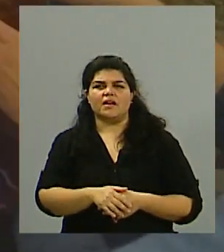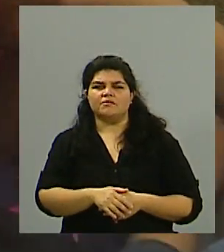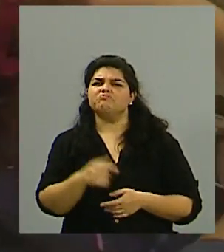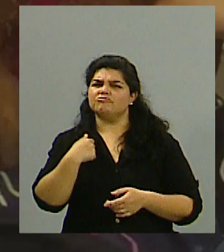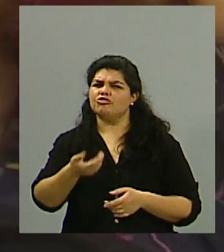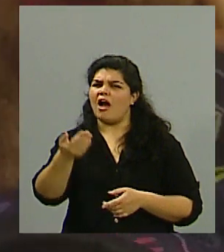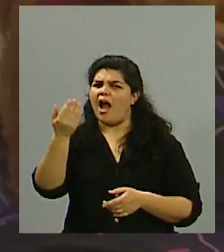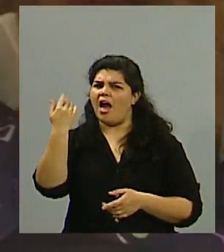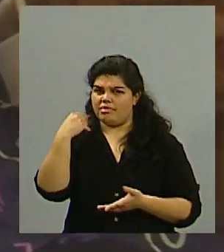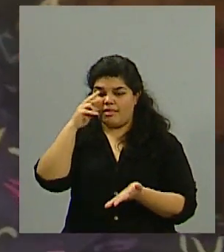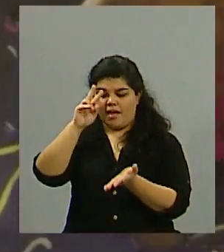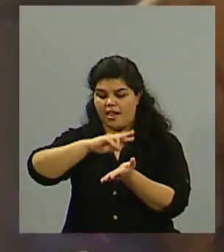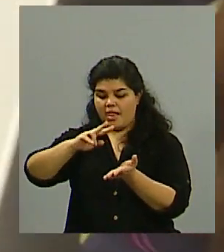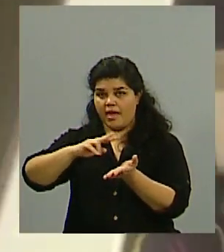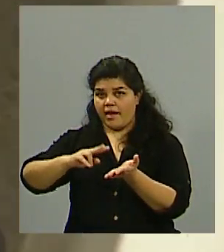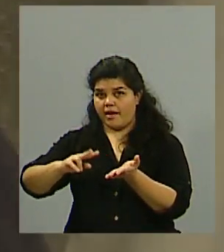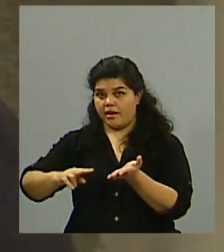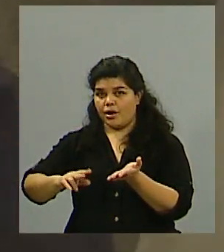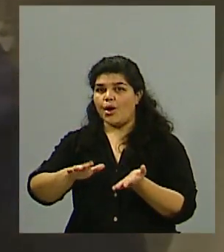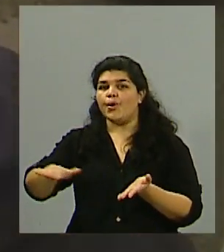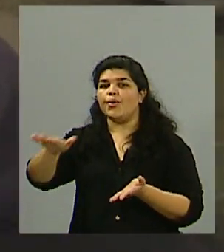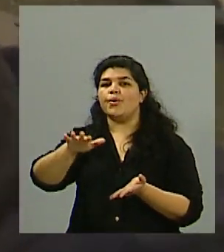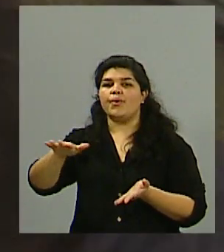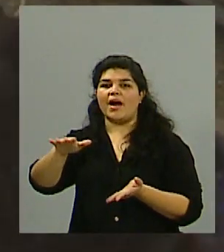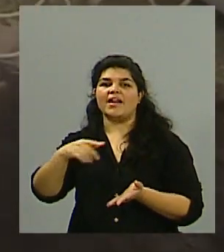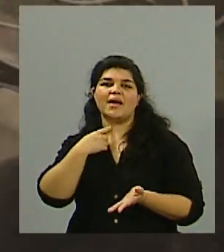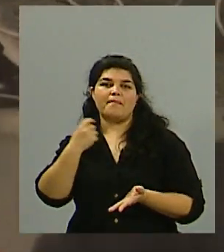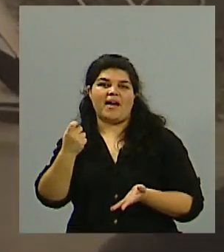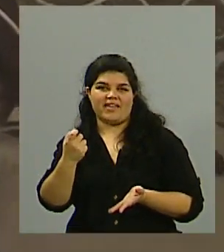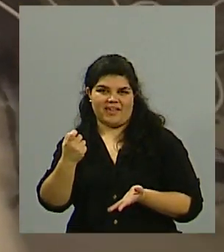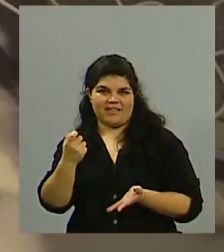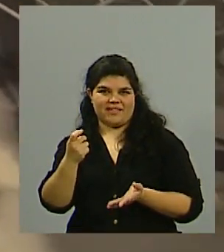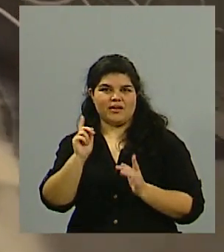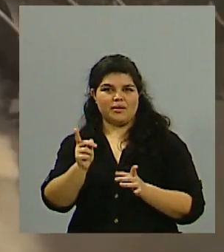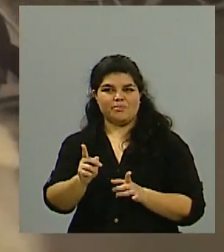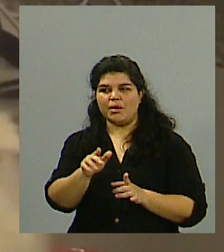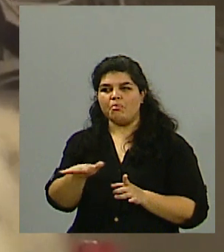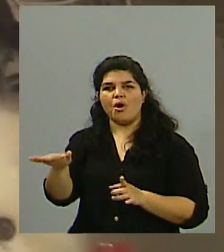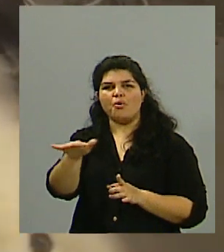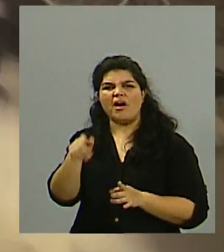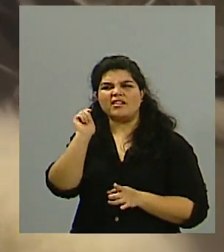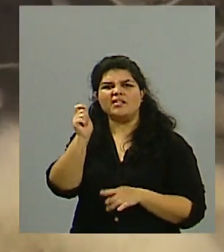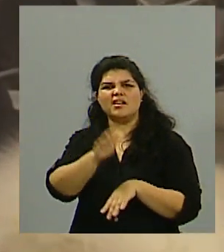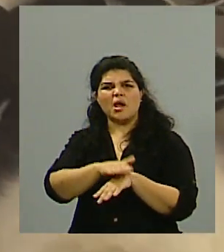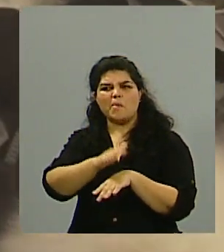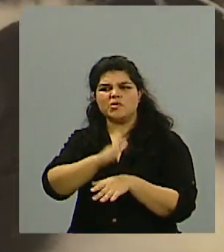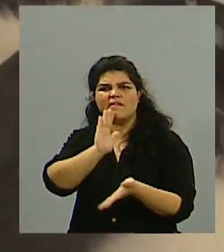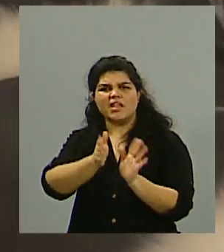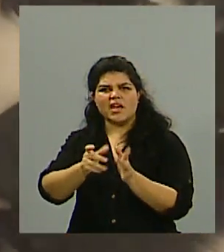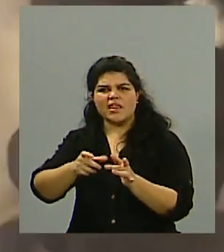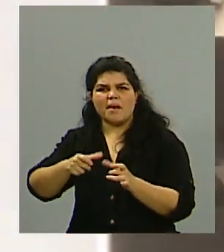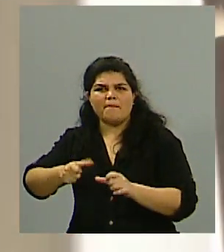leía una cuestión hasta legal de quiénes eran los encargados de rehabilitar a los animales, si era